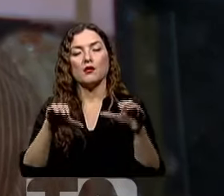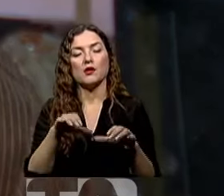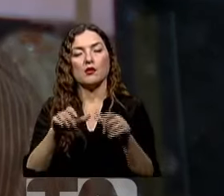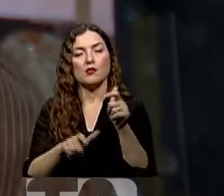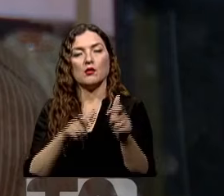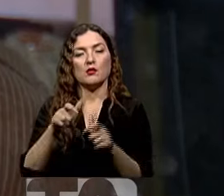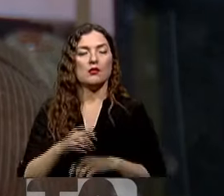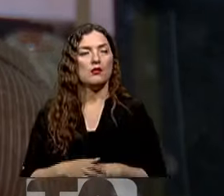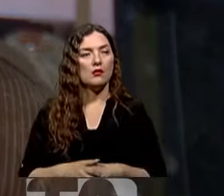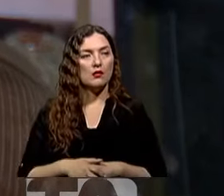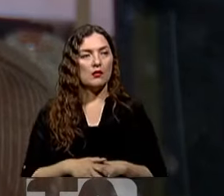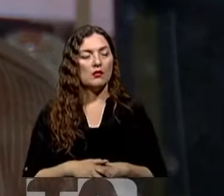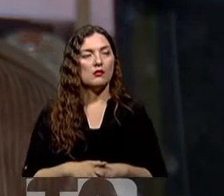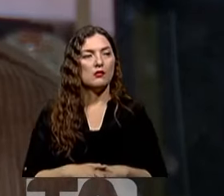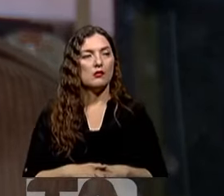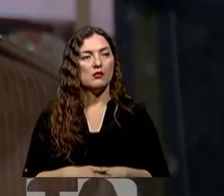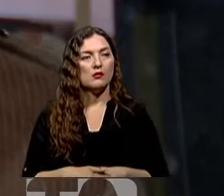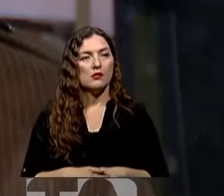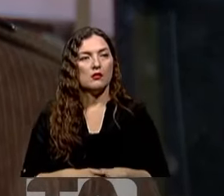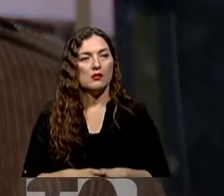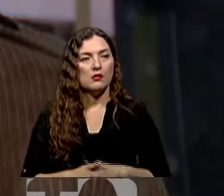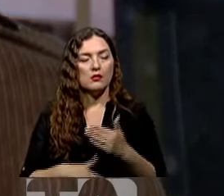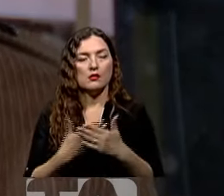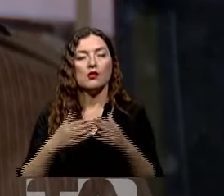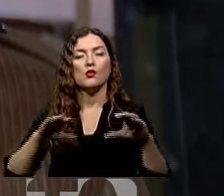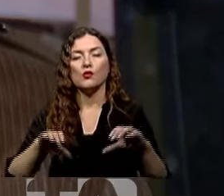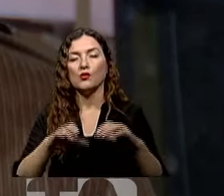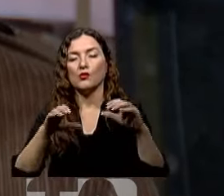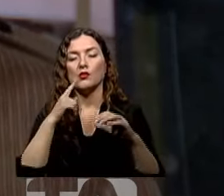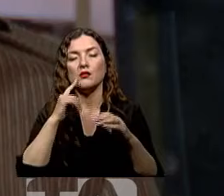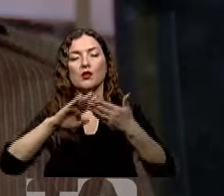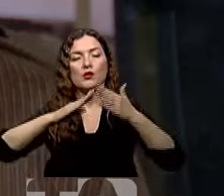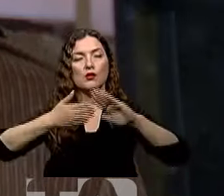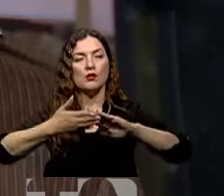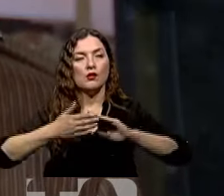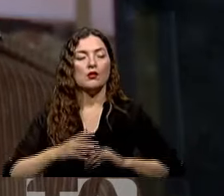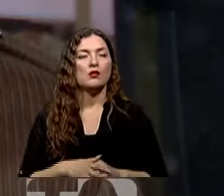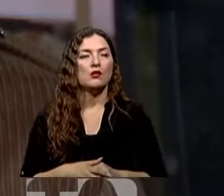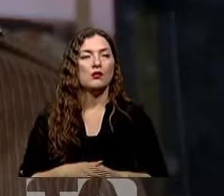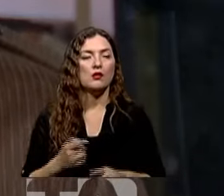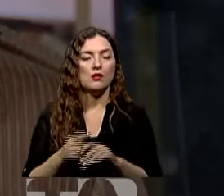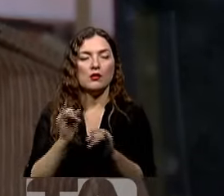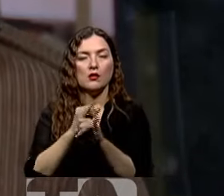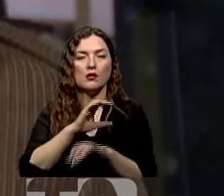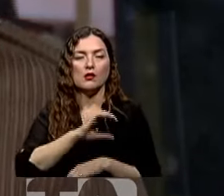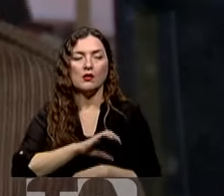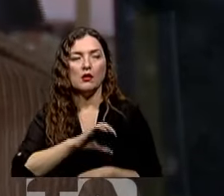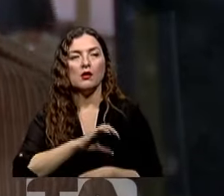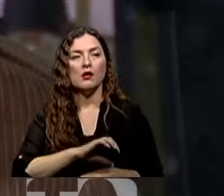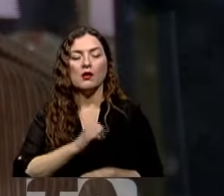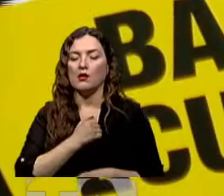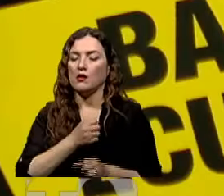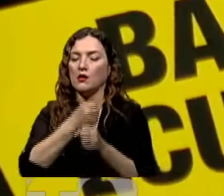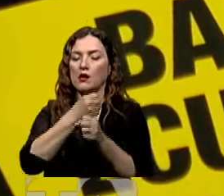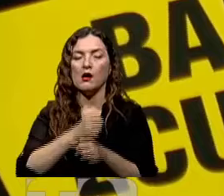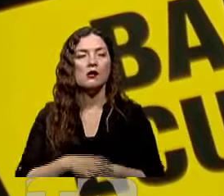esto es como un complemento más de actividades que vamos a hacer la comunidad con las entidades municipales para nuestra